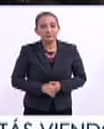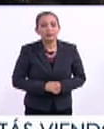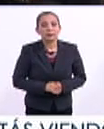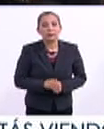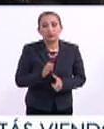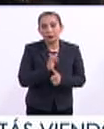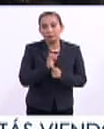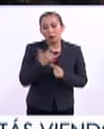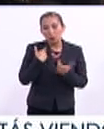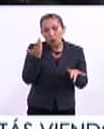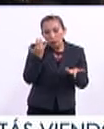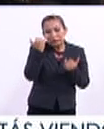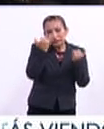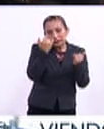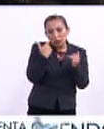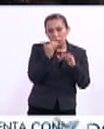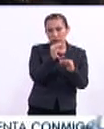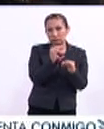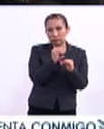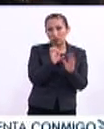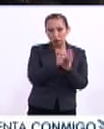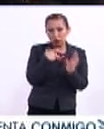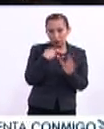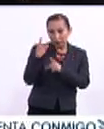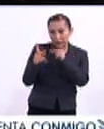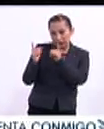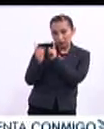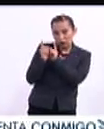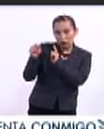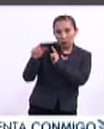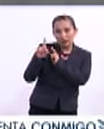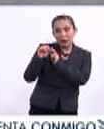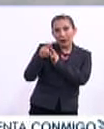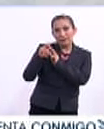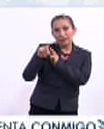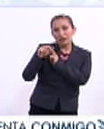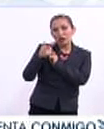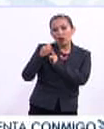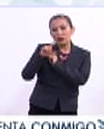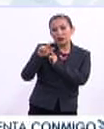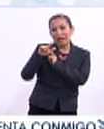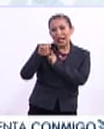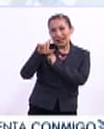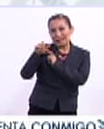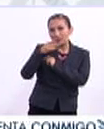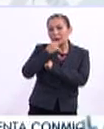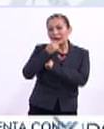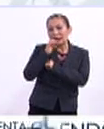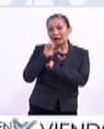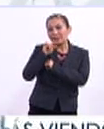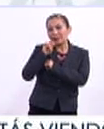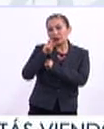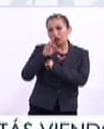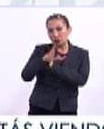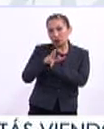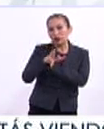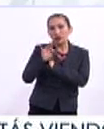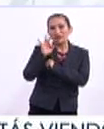Pues hubo que poner ciertas construcciones en un principio, cuando estaba yo platicando con David González, que es el editor, Festina es la